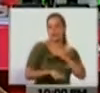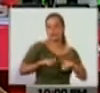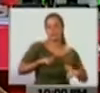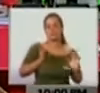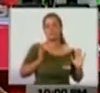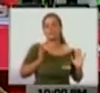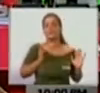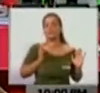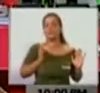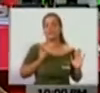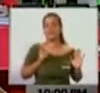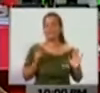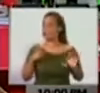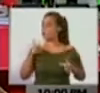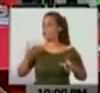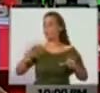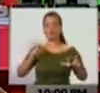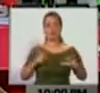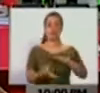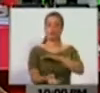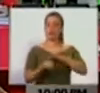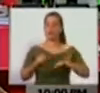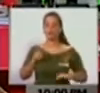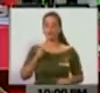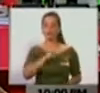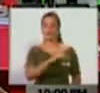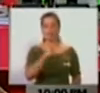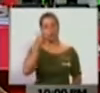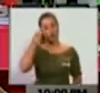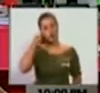recibe la mejor parte.